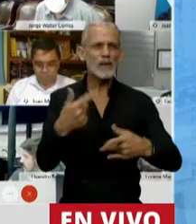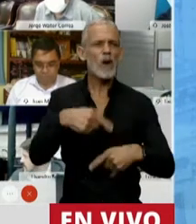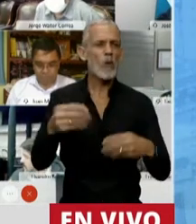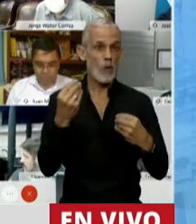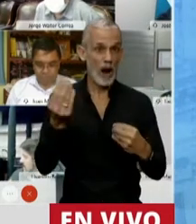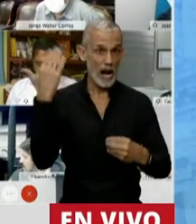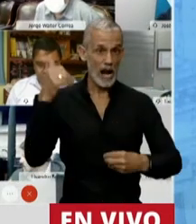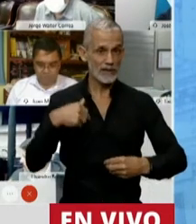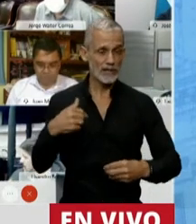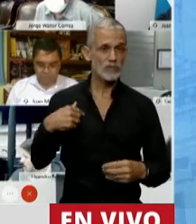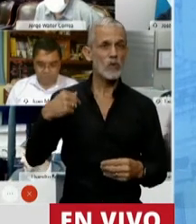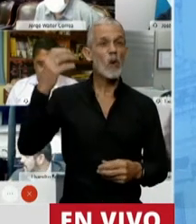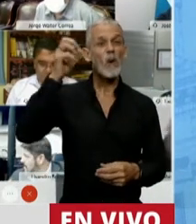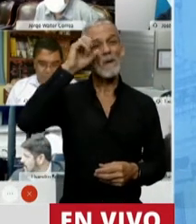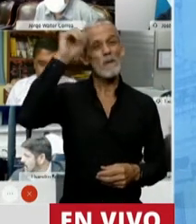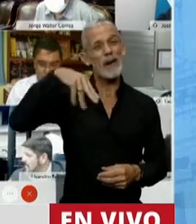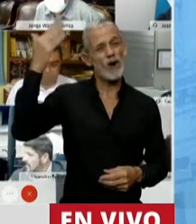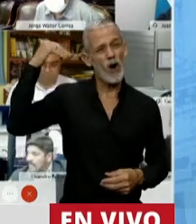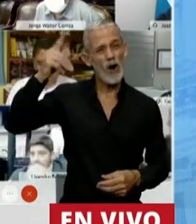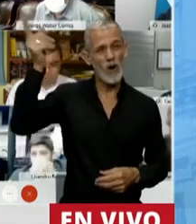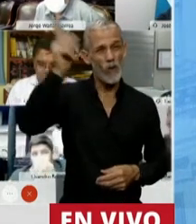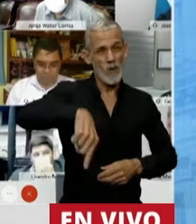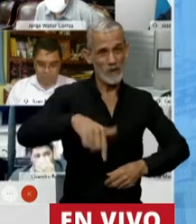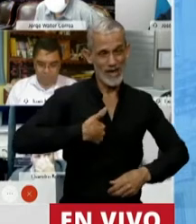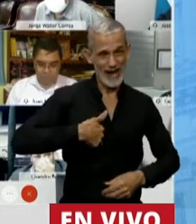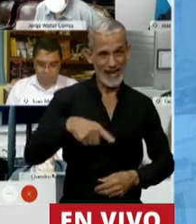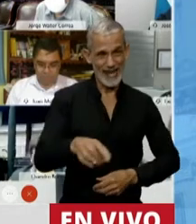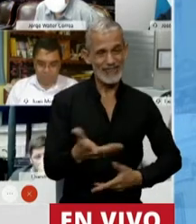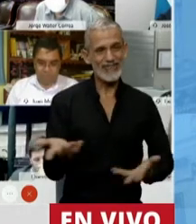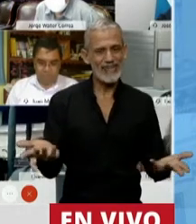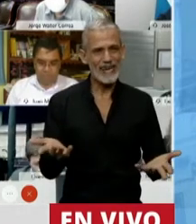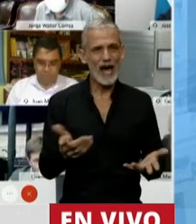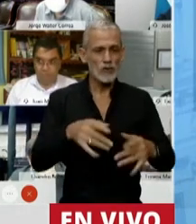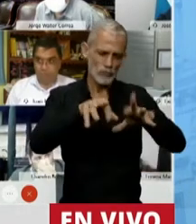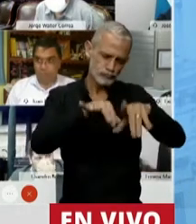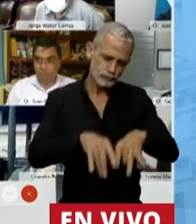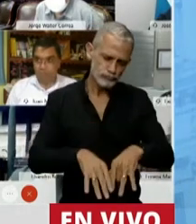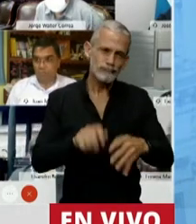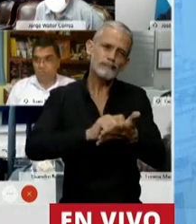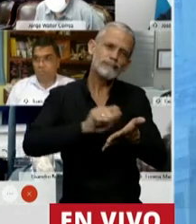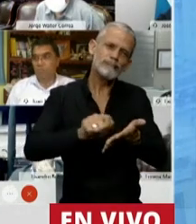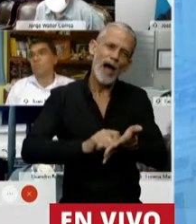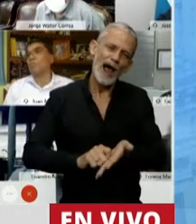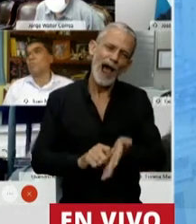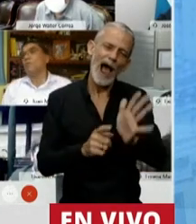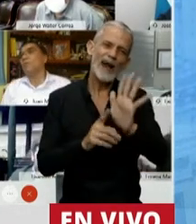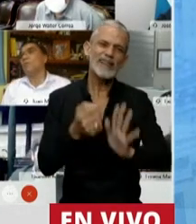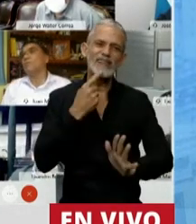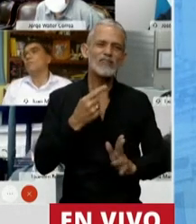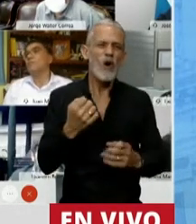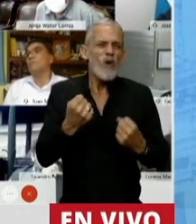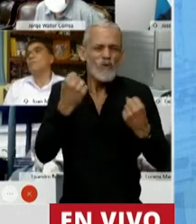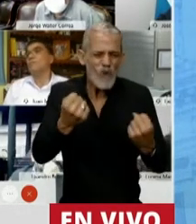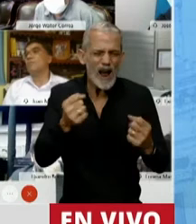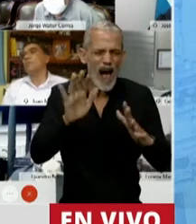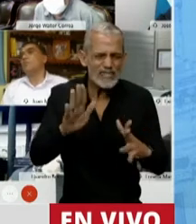cuando regresaba el general Juan Domingo Perón al país, hacía una carta y sus expresiones decía: no es con la fuerza